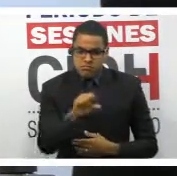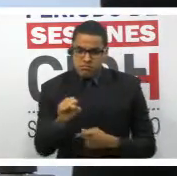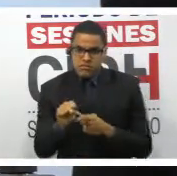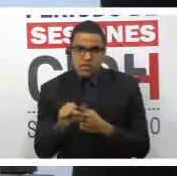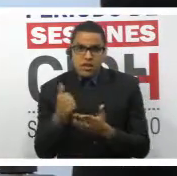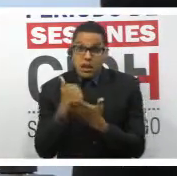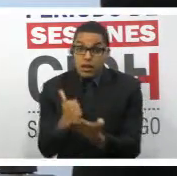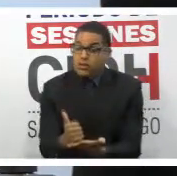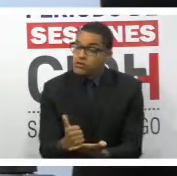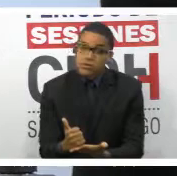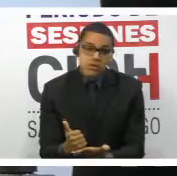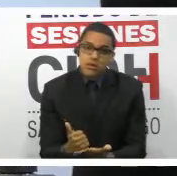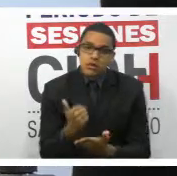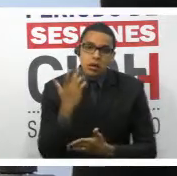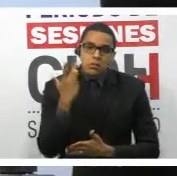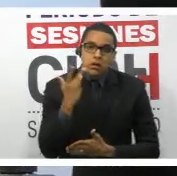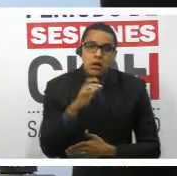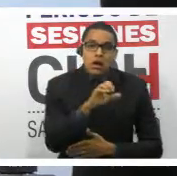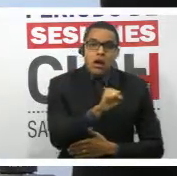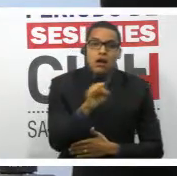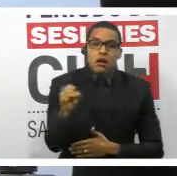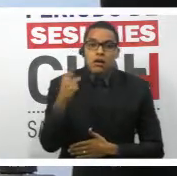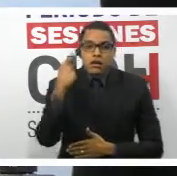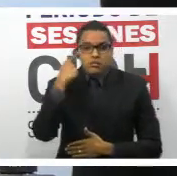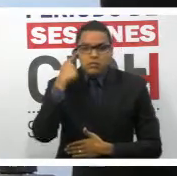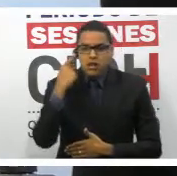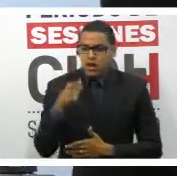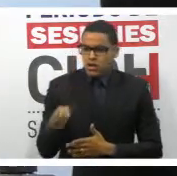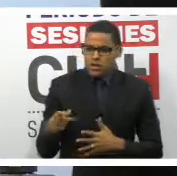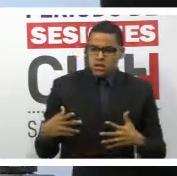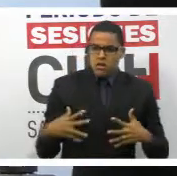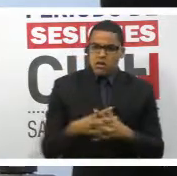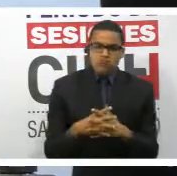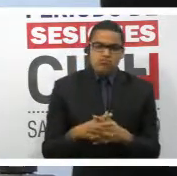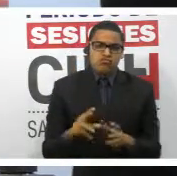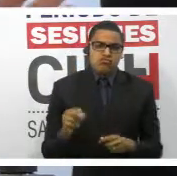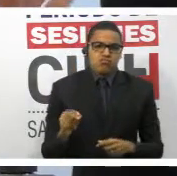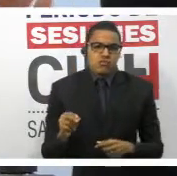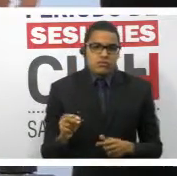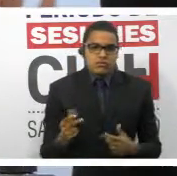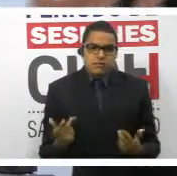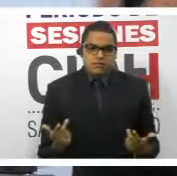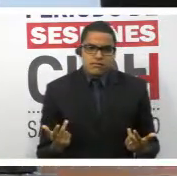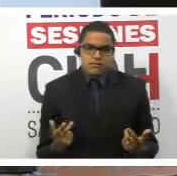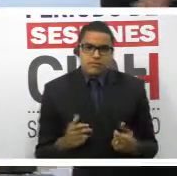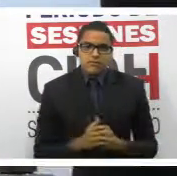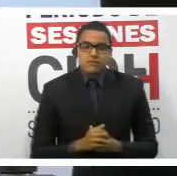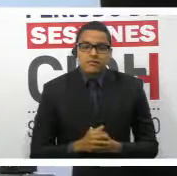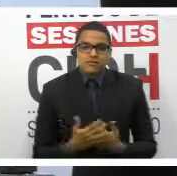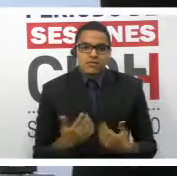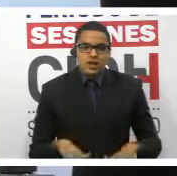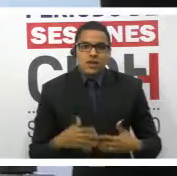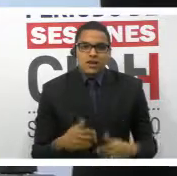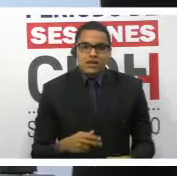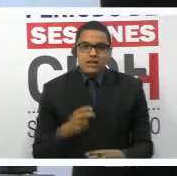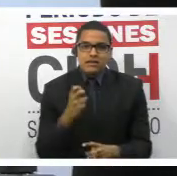ningún tipo de apoyos ningún tipo de entonces es todo un sistema